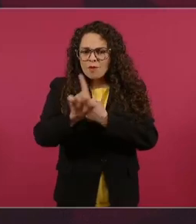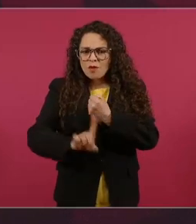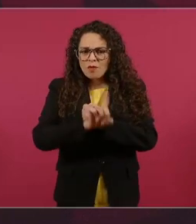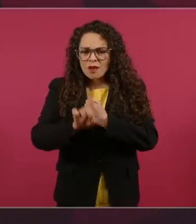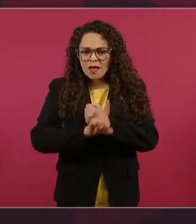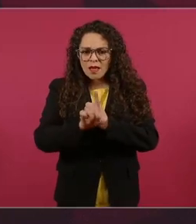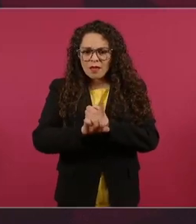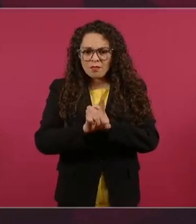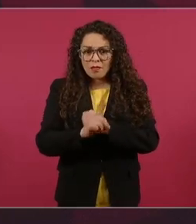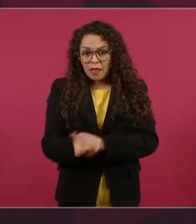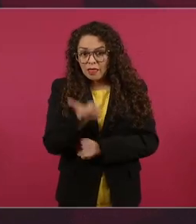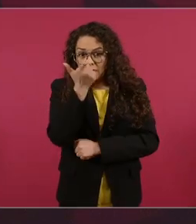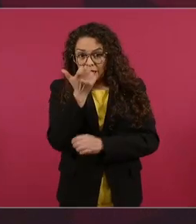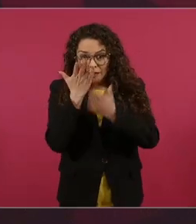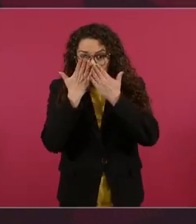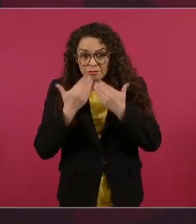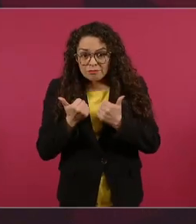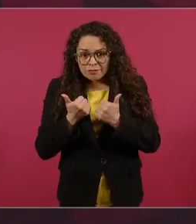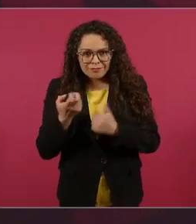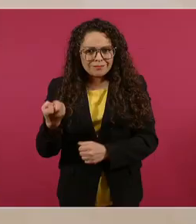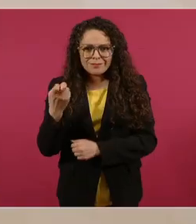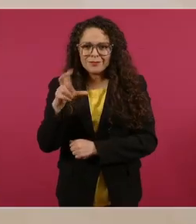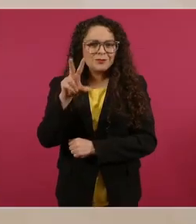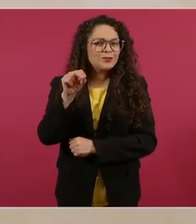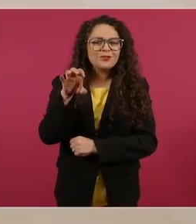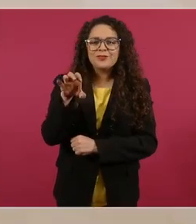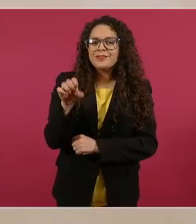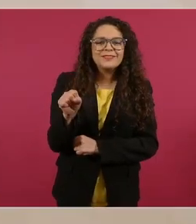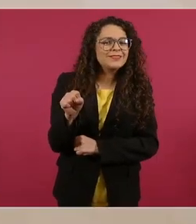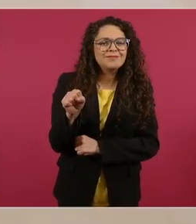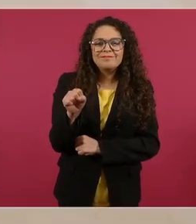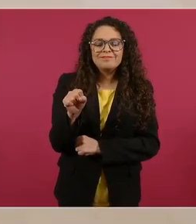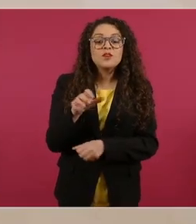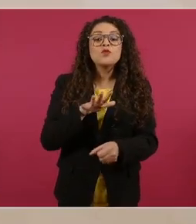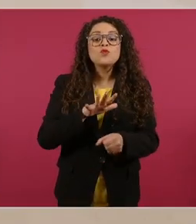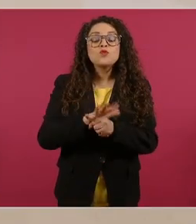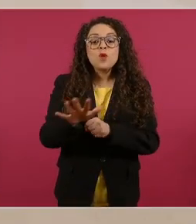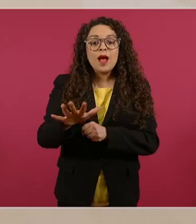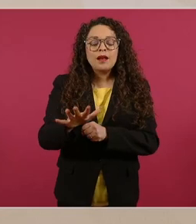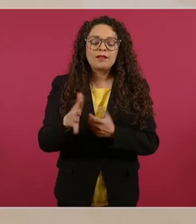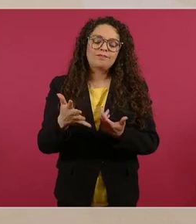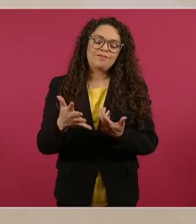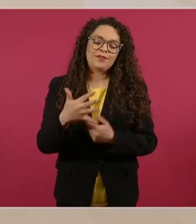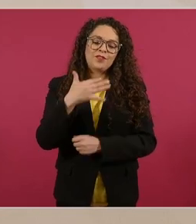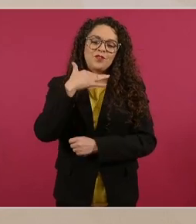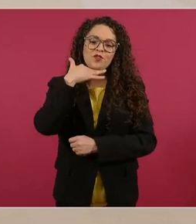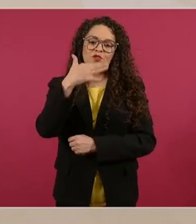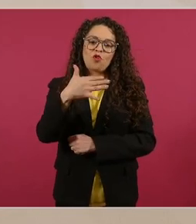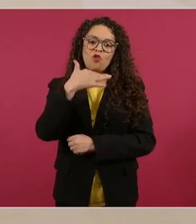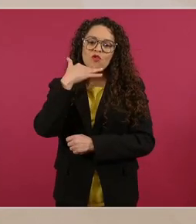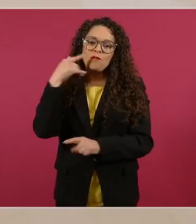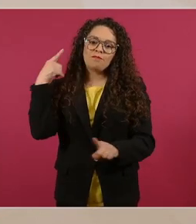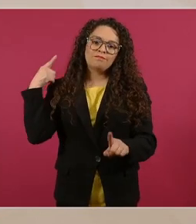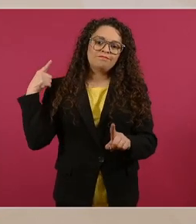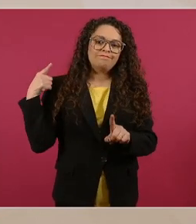la falta de presupuesto. El problema de México era la corrupción.